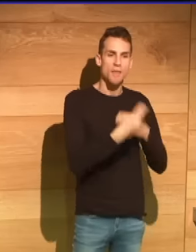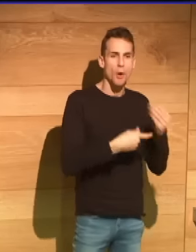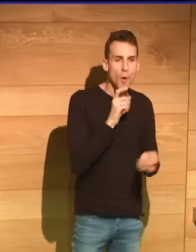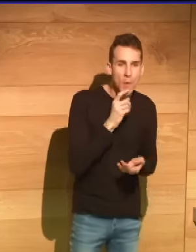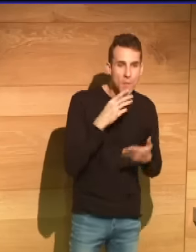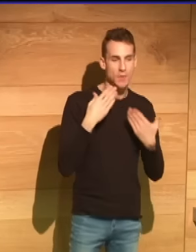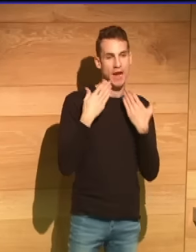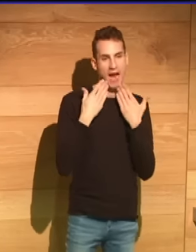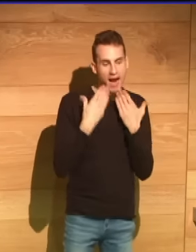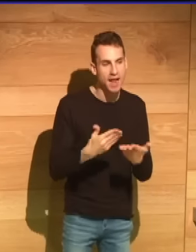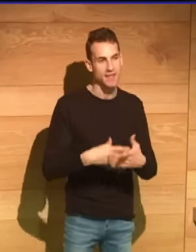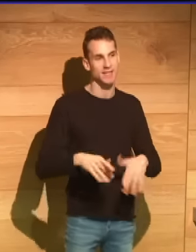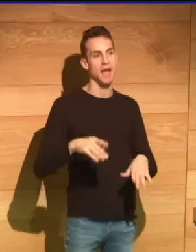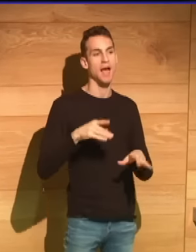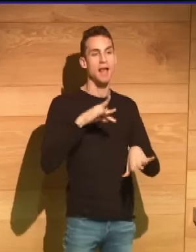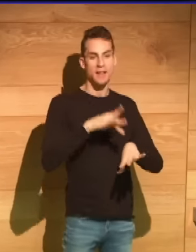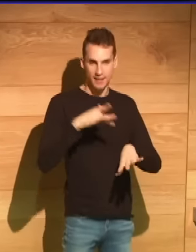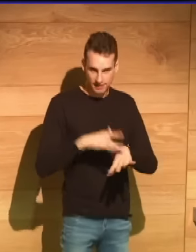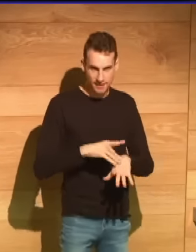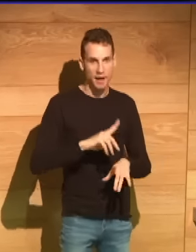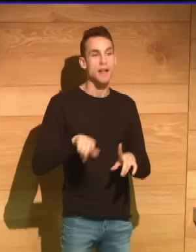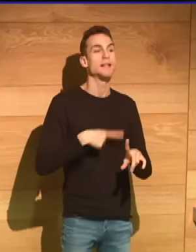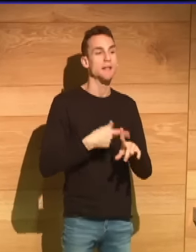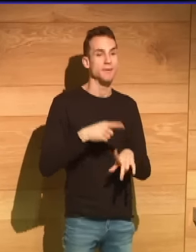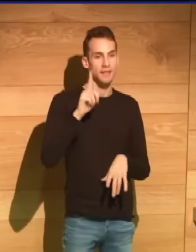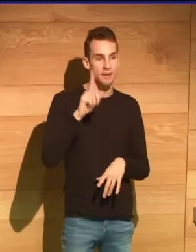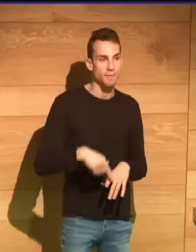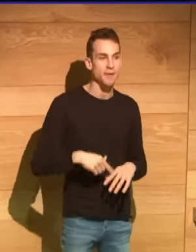reducir la brecha de género para que las mujeres también seamos